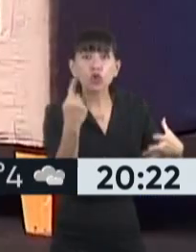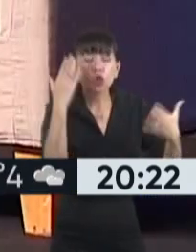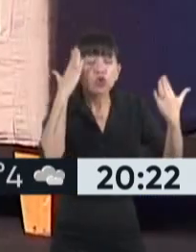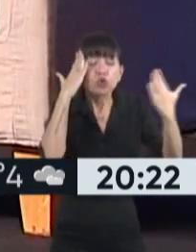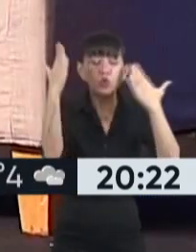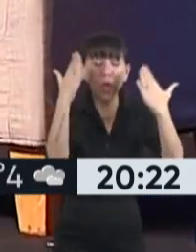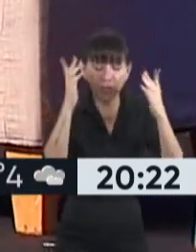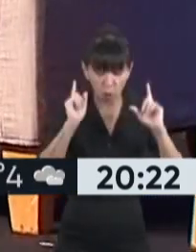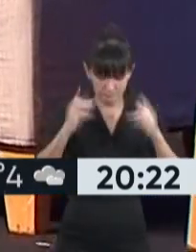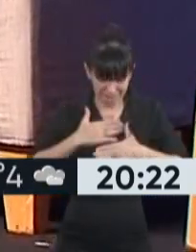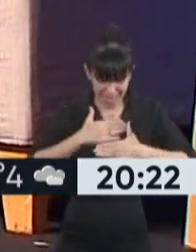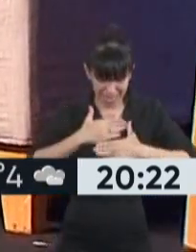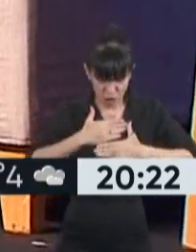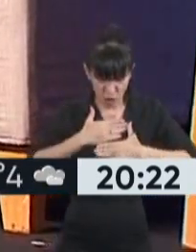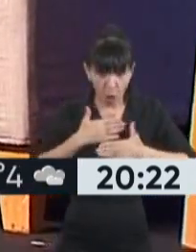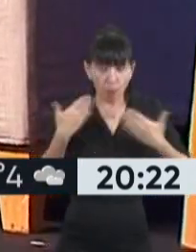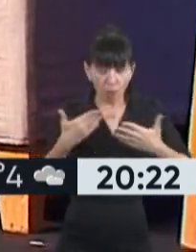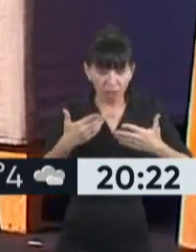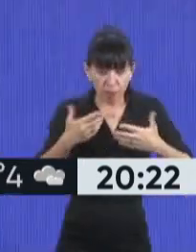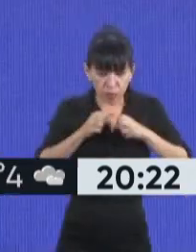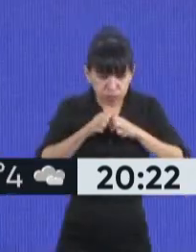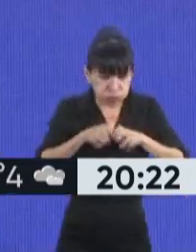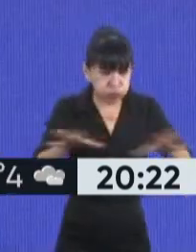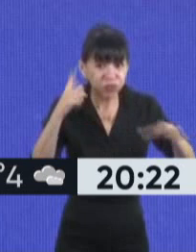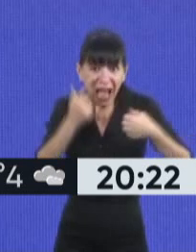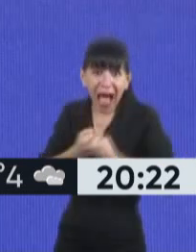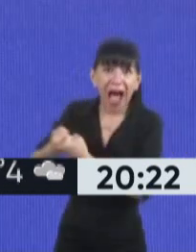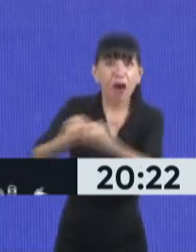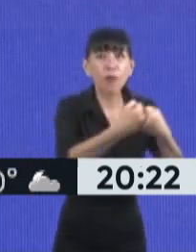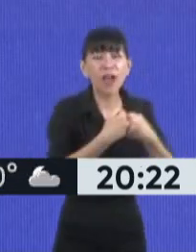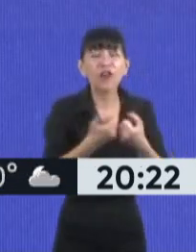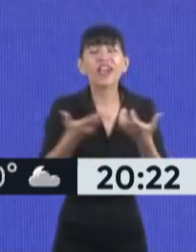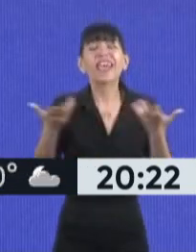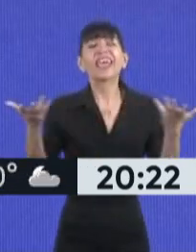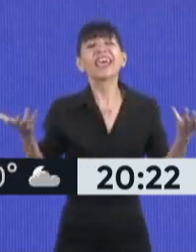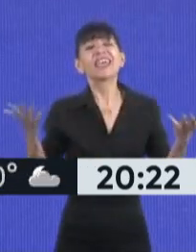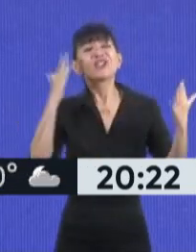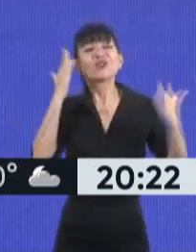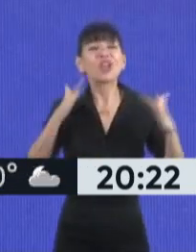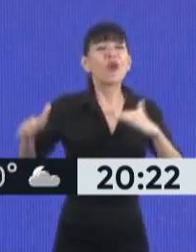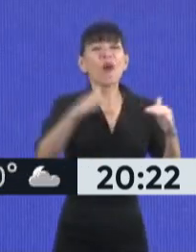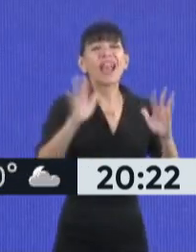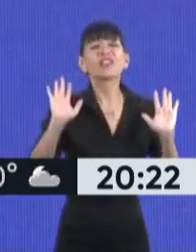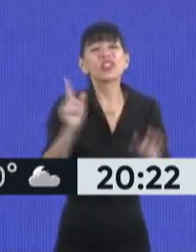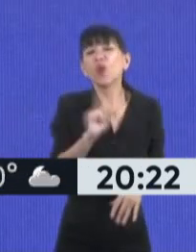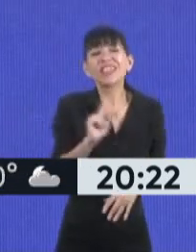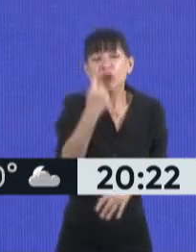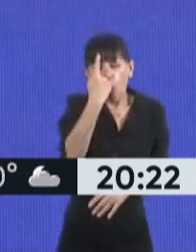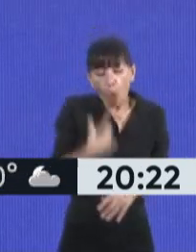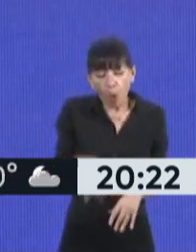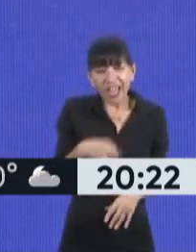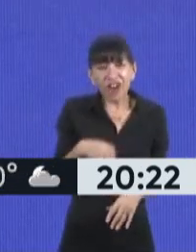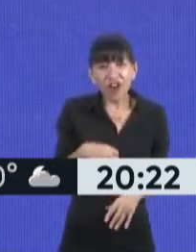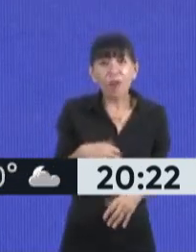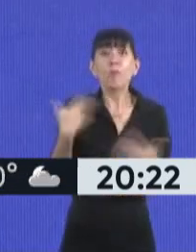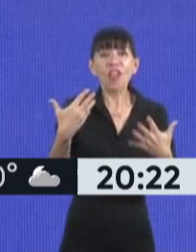mío en el sueño de todos, entonces ya no será un tipo que sueña. Vamos a cambiar la